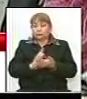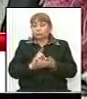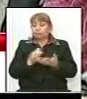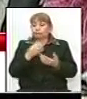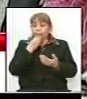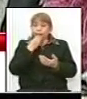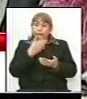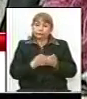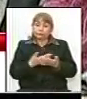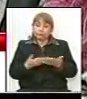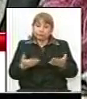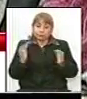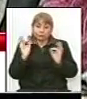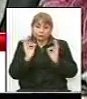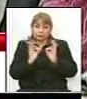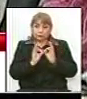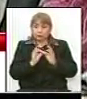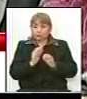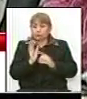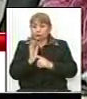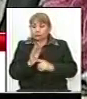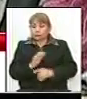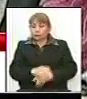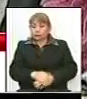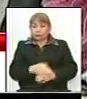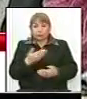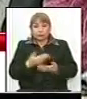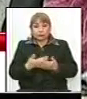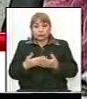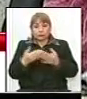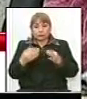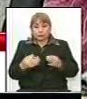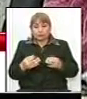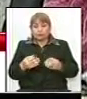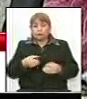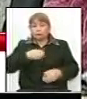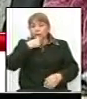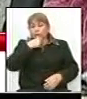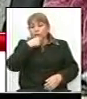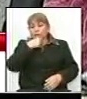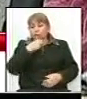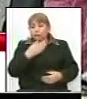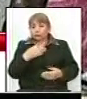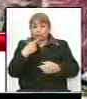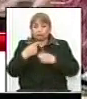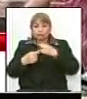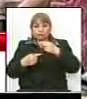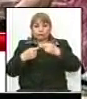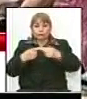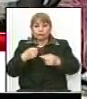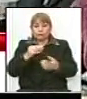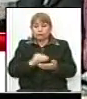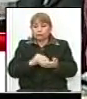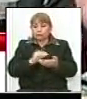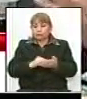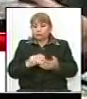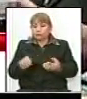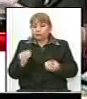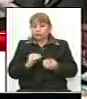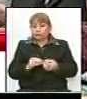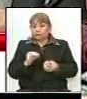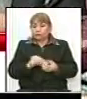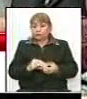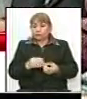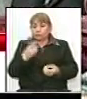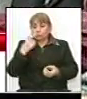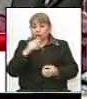hay algunos datos muy puntuales que voy a precisar. Definitivamente la población adulta mayor cada vez está en aumento.